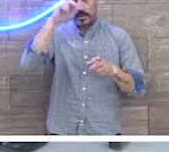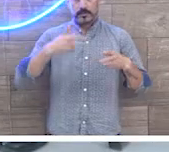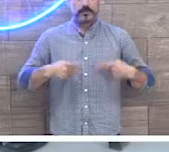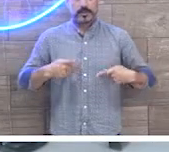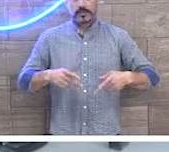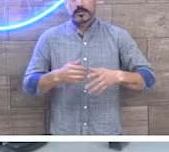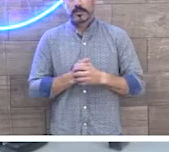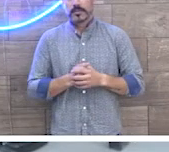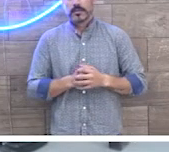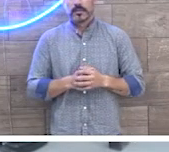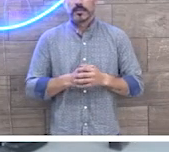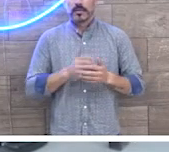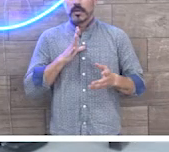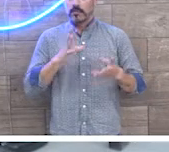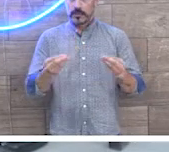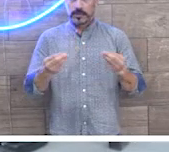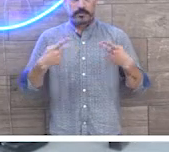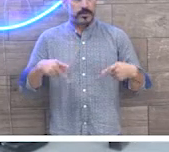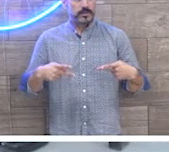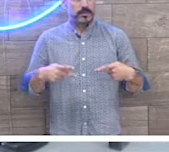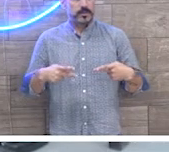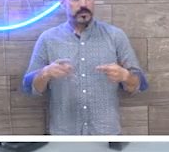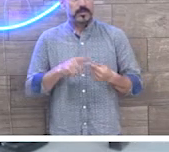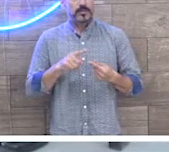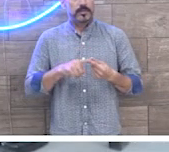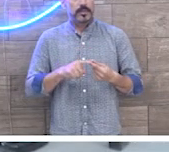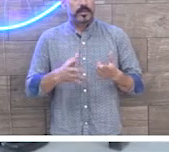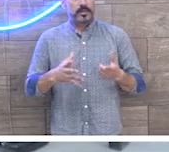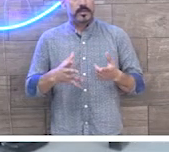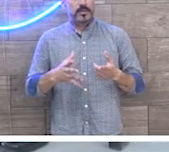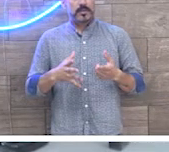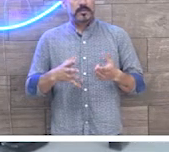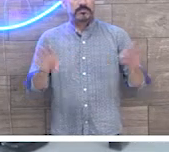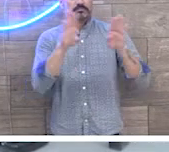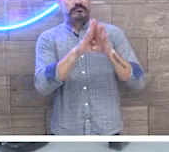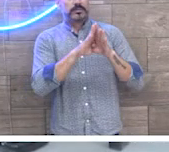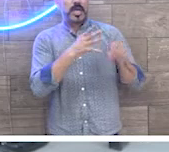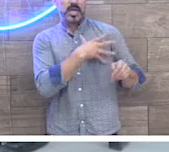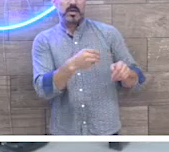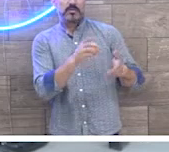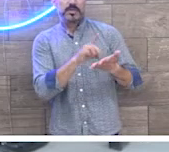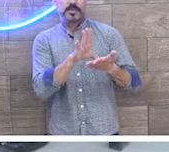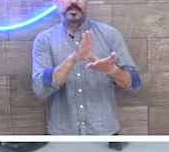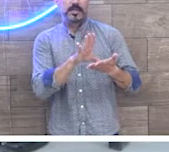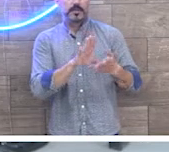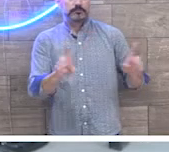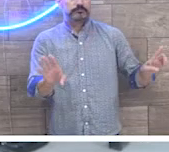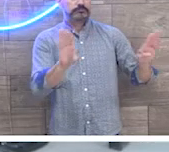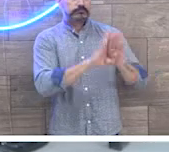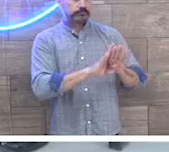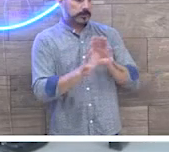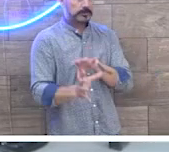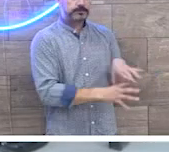gente, porque hay muchos lugares donde todavía están cerrados a recibir personas con discapacidad, en las escuelas,